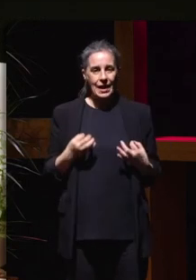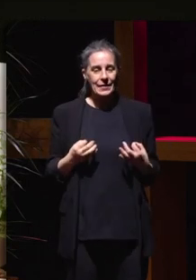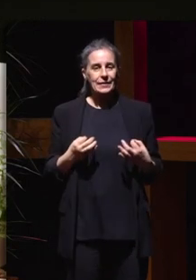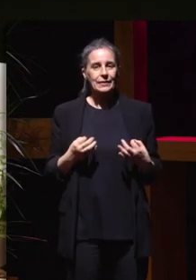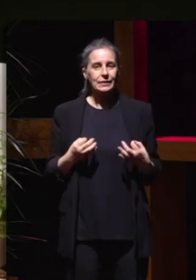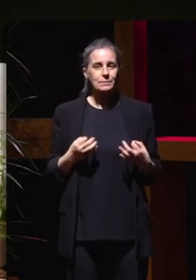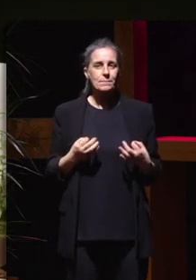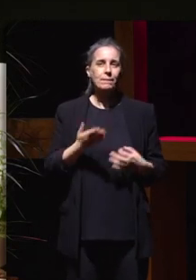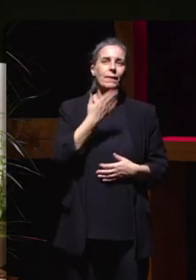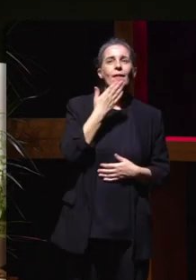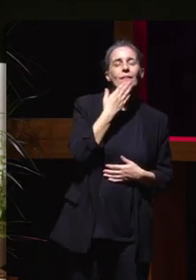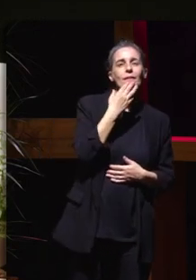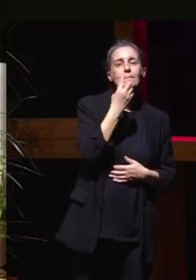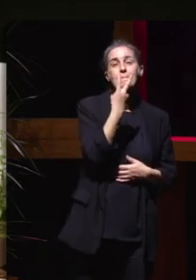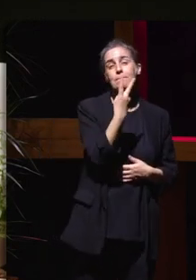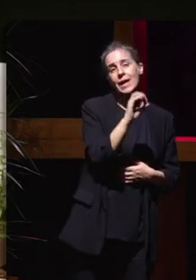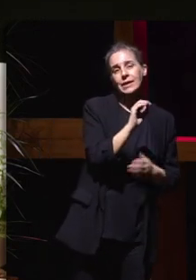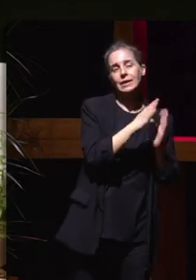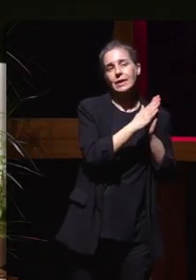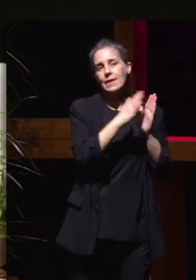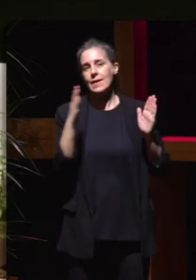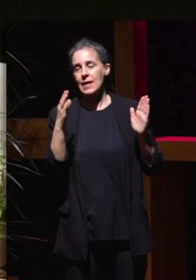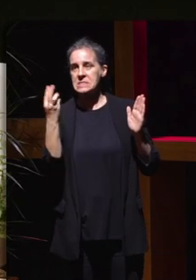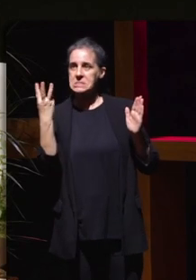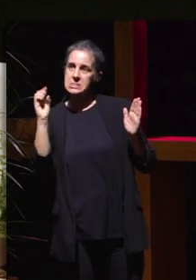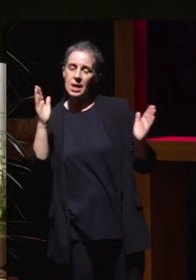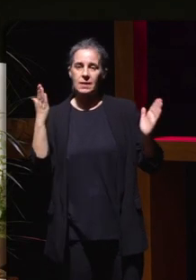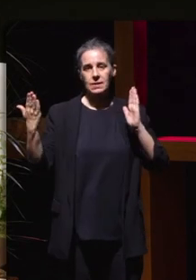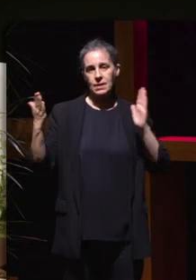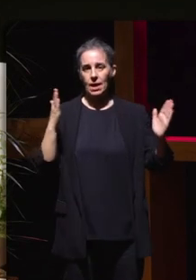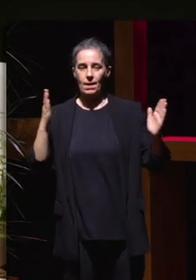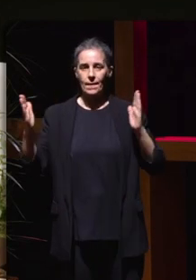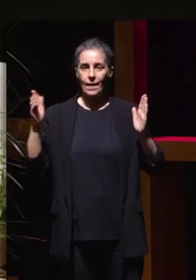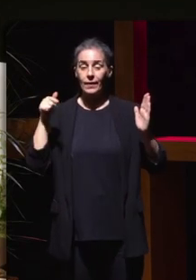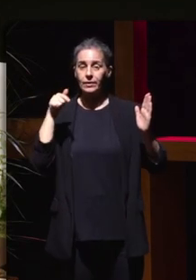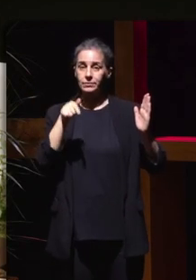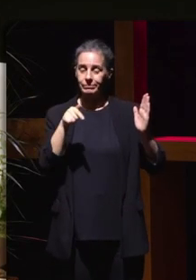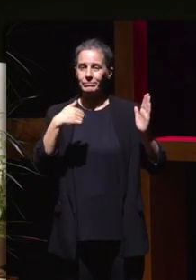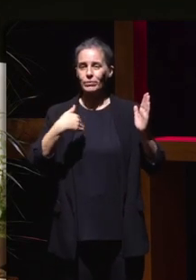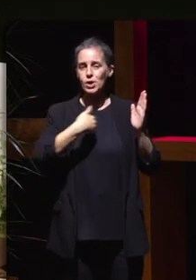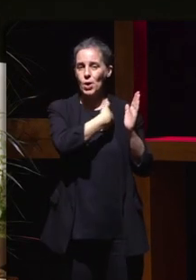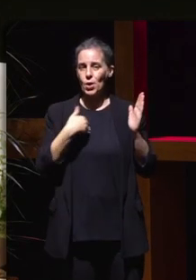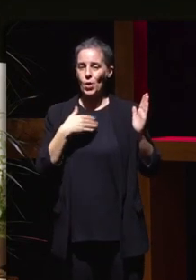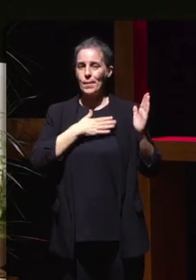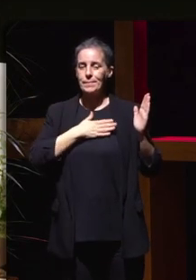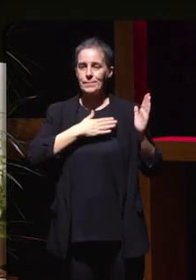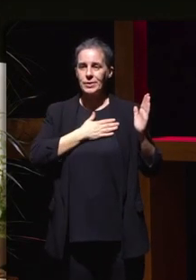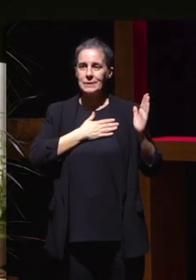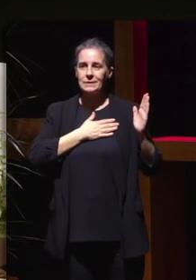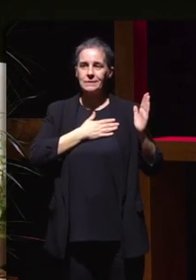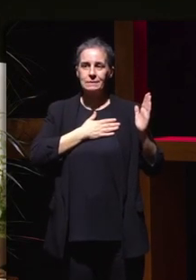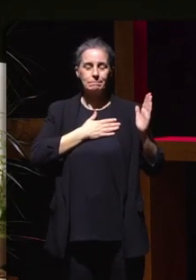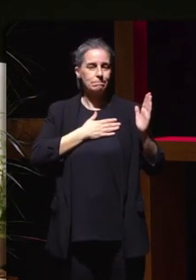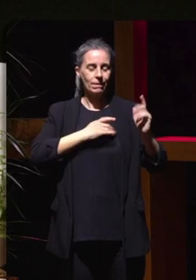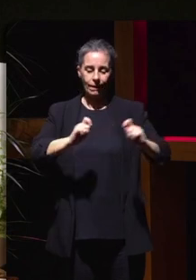entre osvinte y ostreante algo Hay un rol que creo que me señala y que